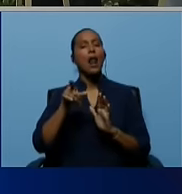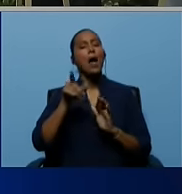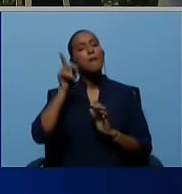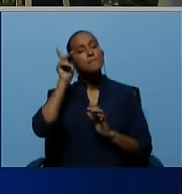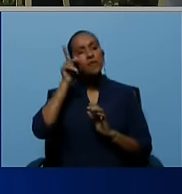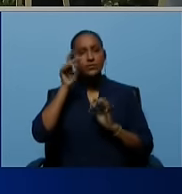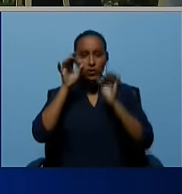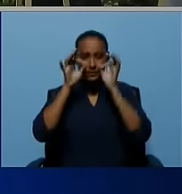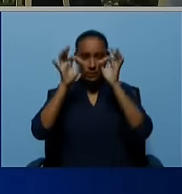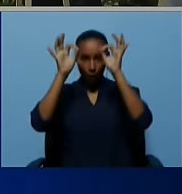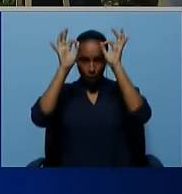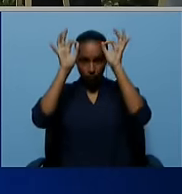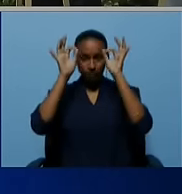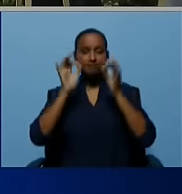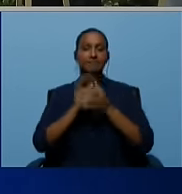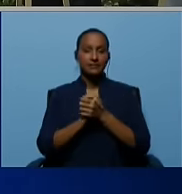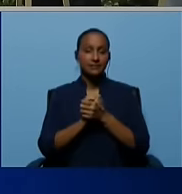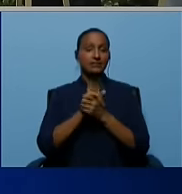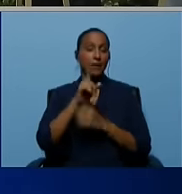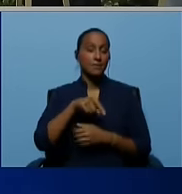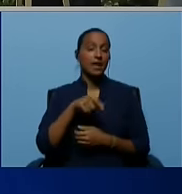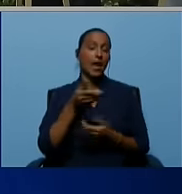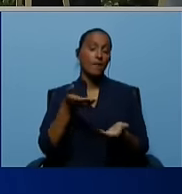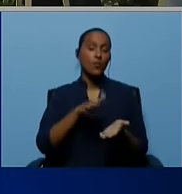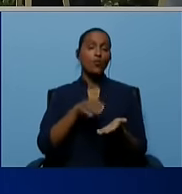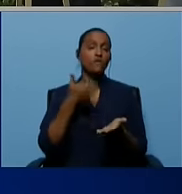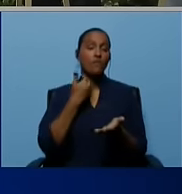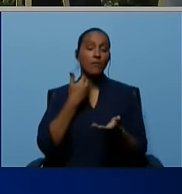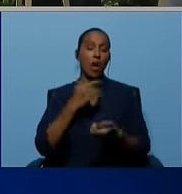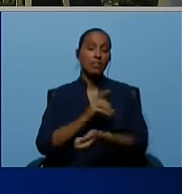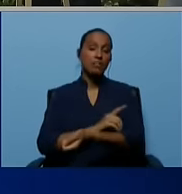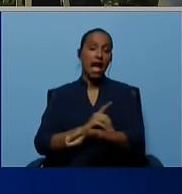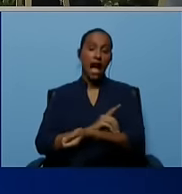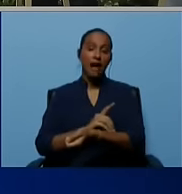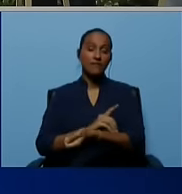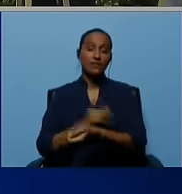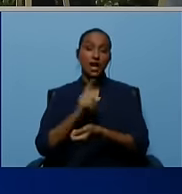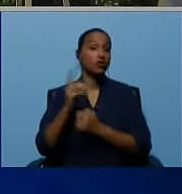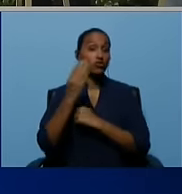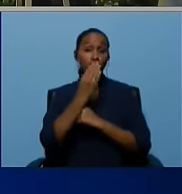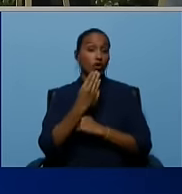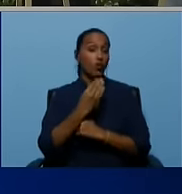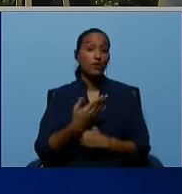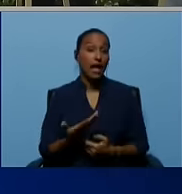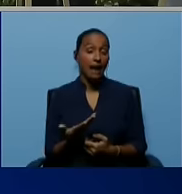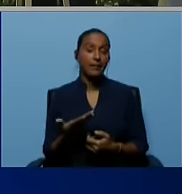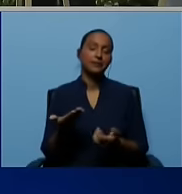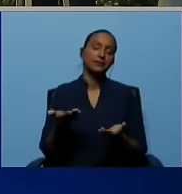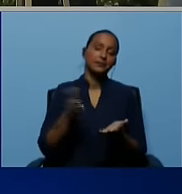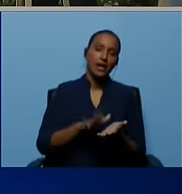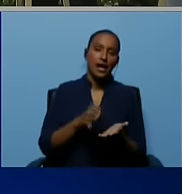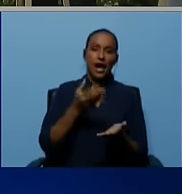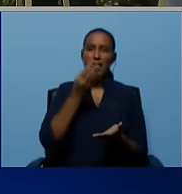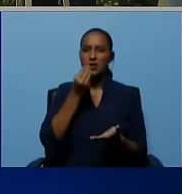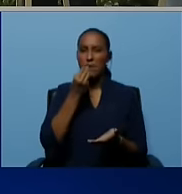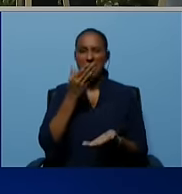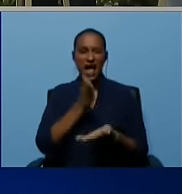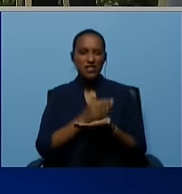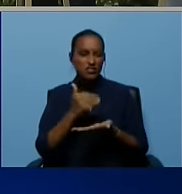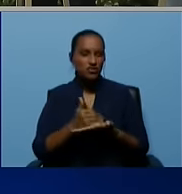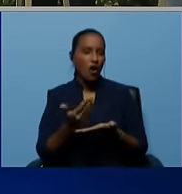También murió muy joven porque se enfermó de diabetes. Y no se curaba, que no se cuidaba. Y comía torta,